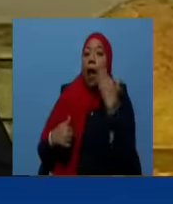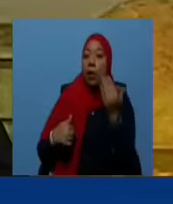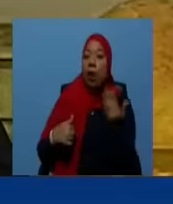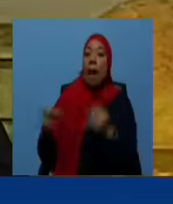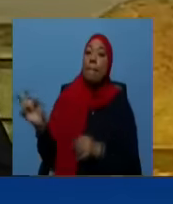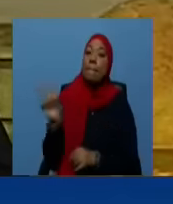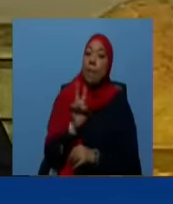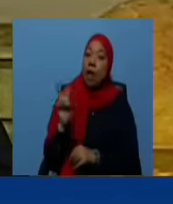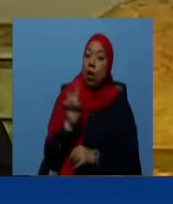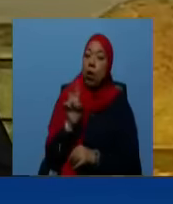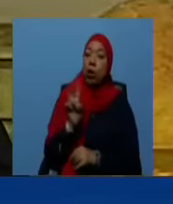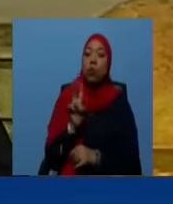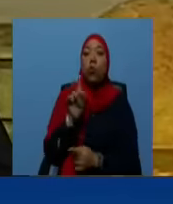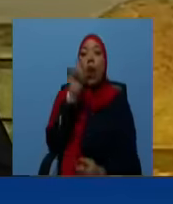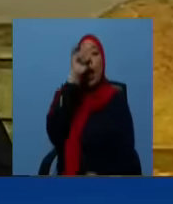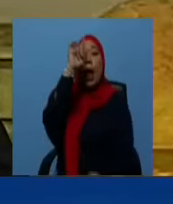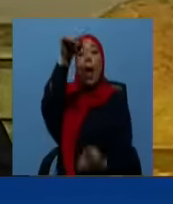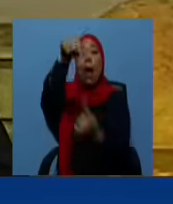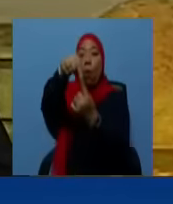Venezuela